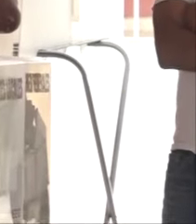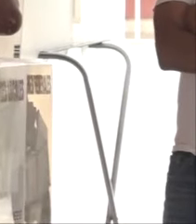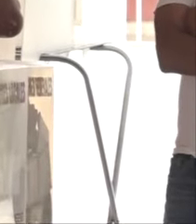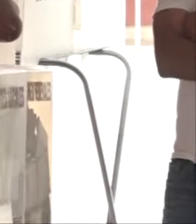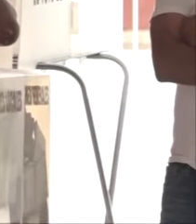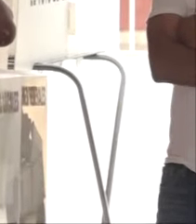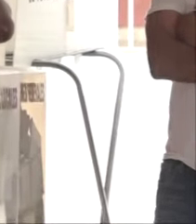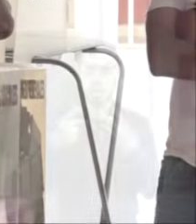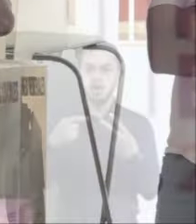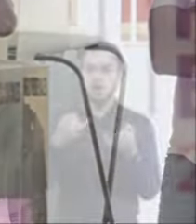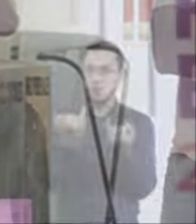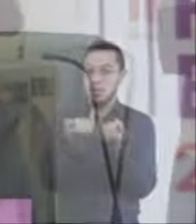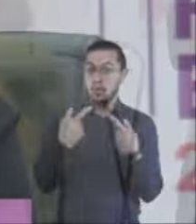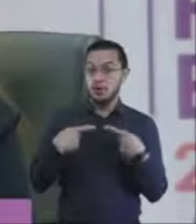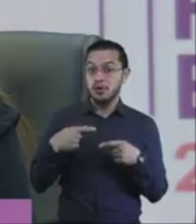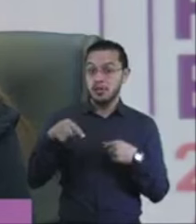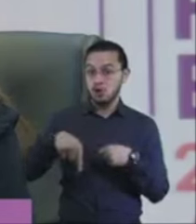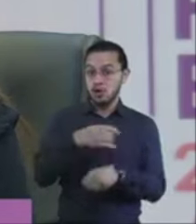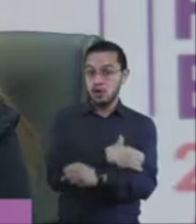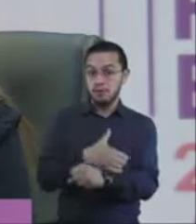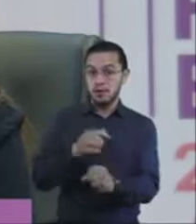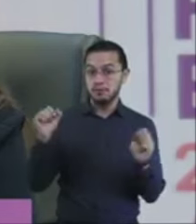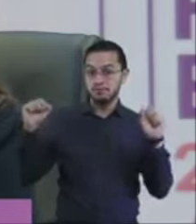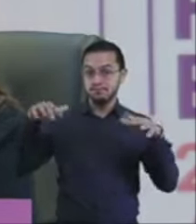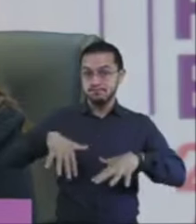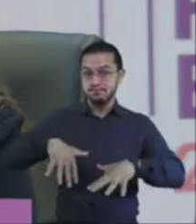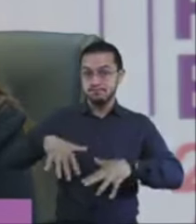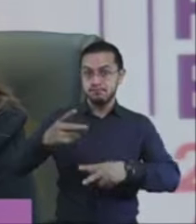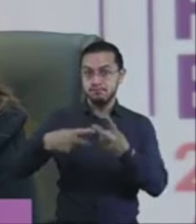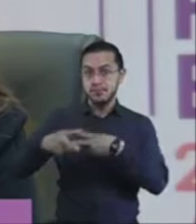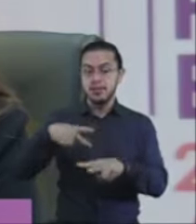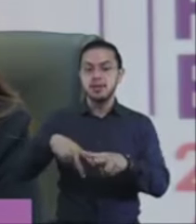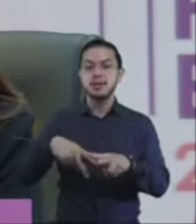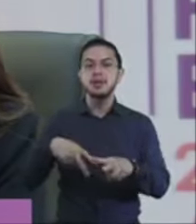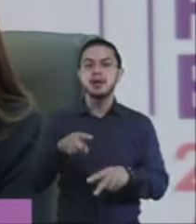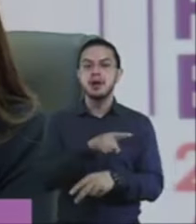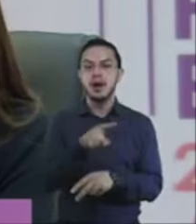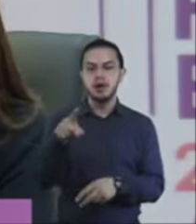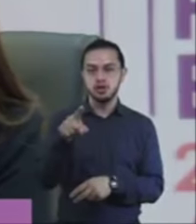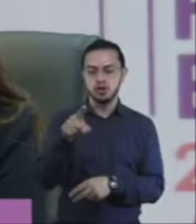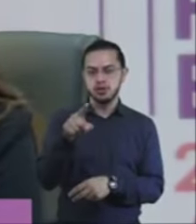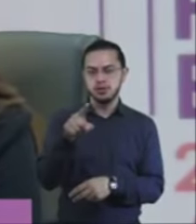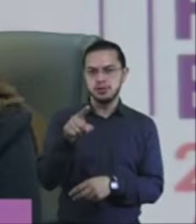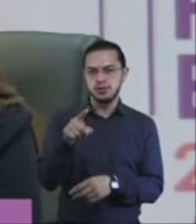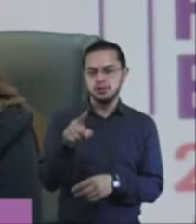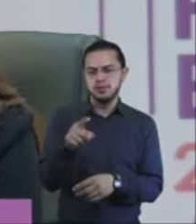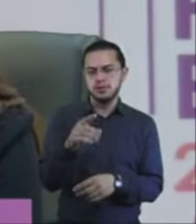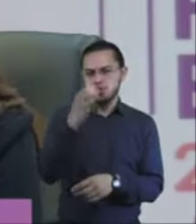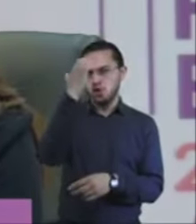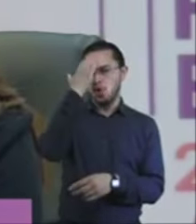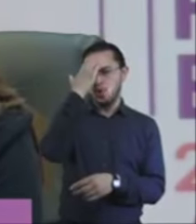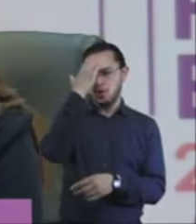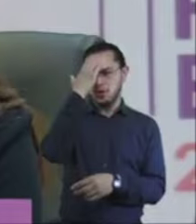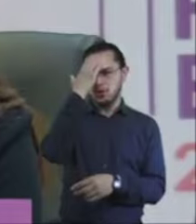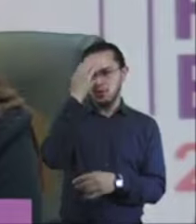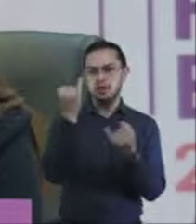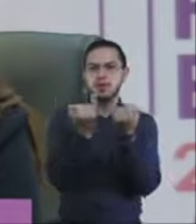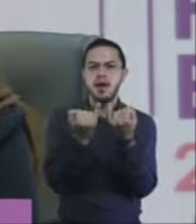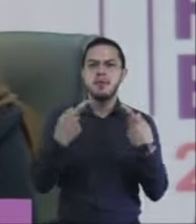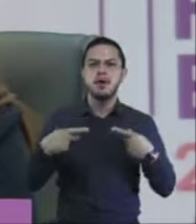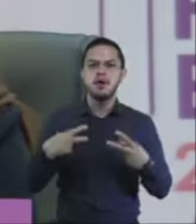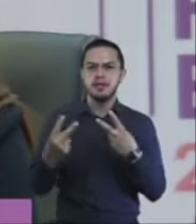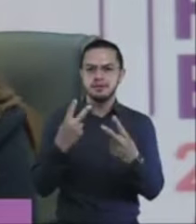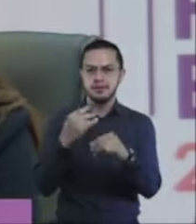de Guanajuato a cargo de Brenda Canchola Eliza raraz quienes al parecer no hicieron valer el principio de